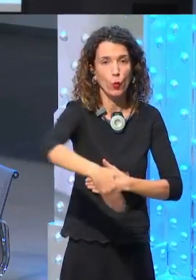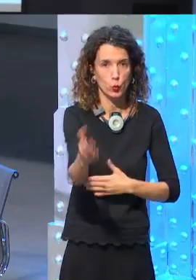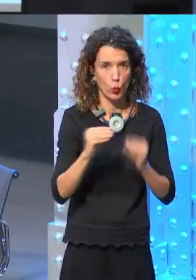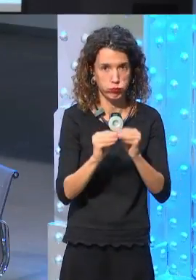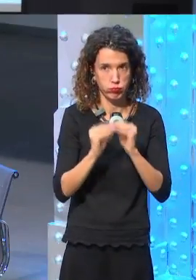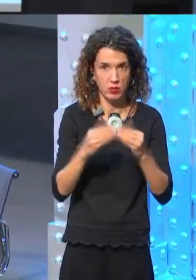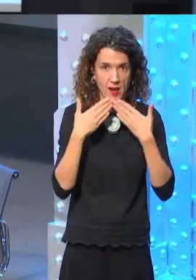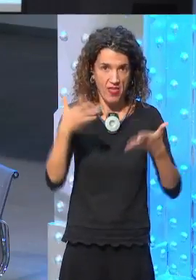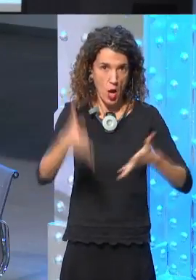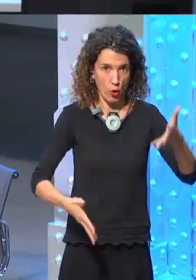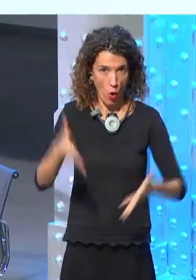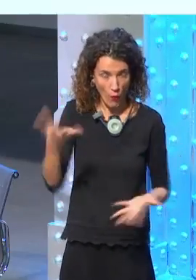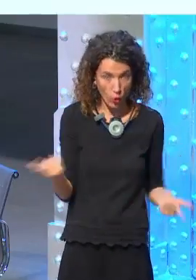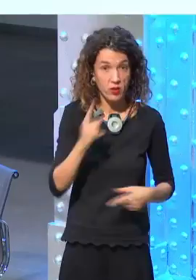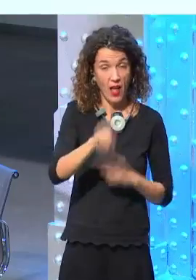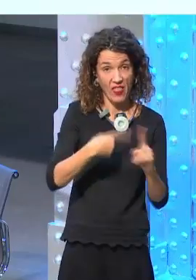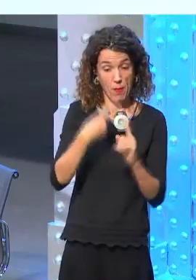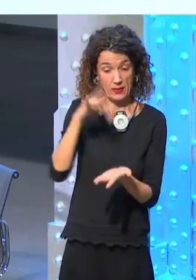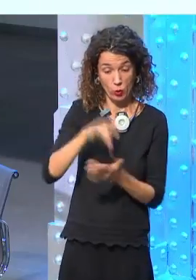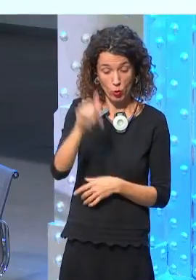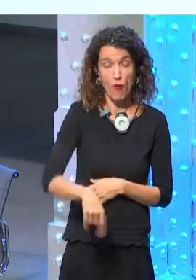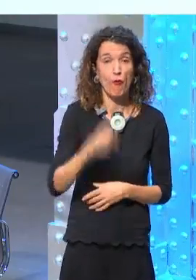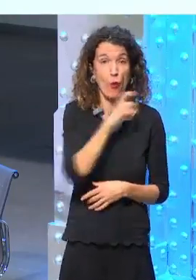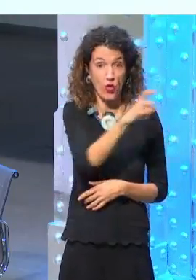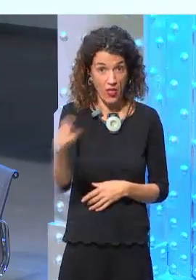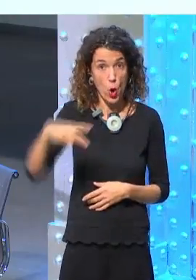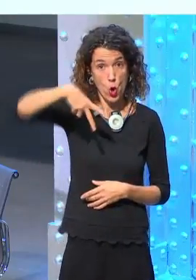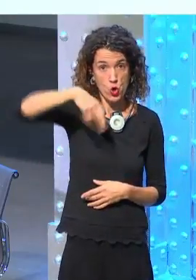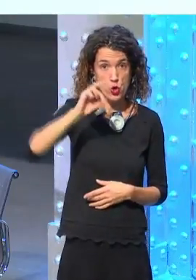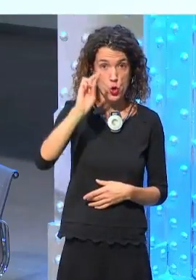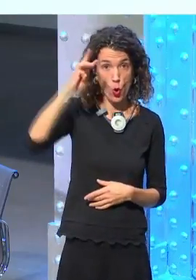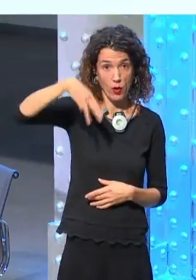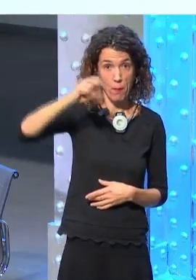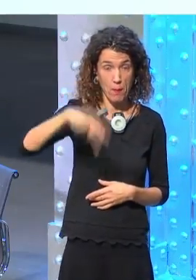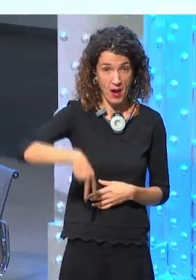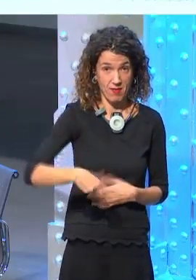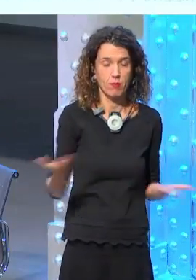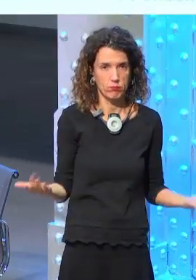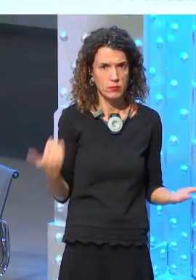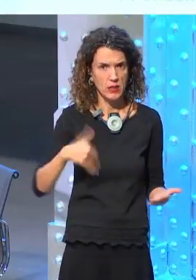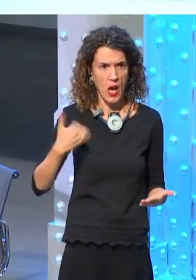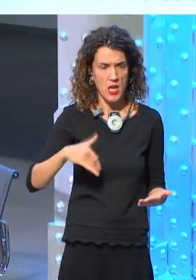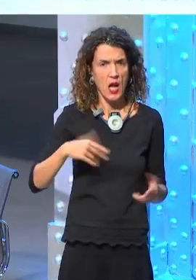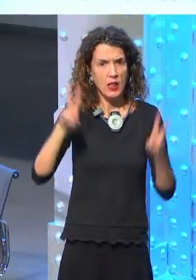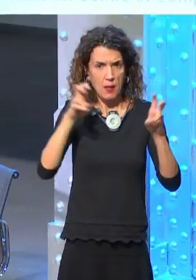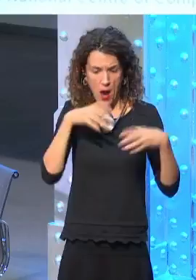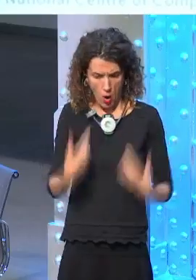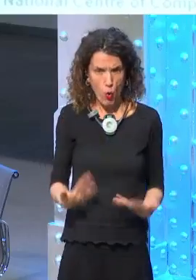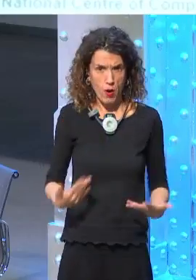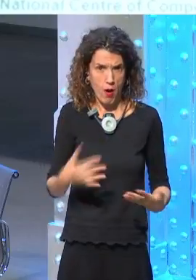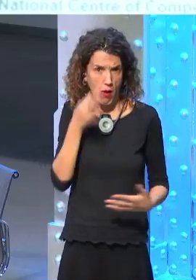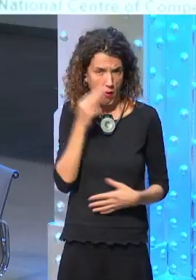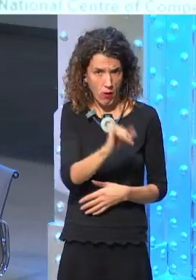futuro. Y además, en la Fundación Norman Foster, esto ya es un tema de actualidad, lo